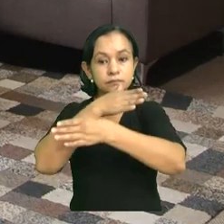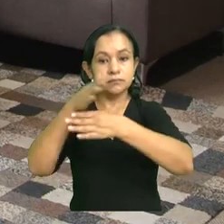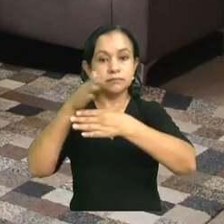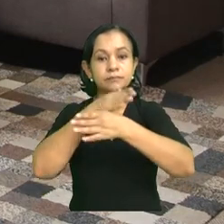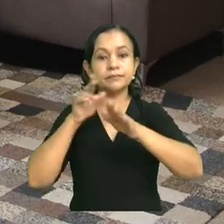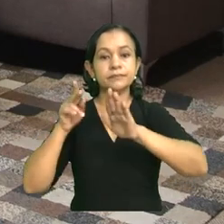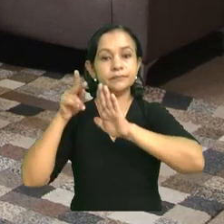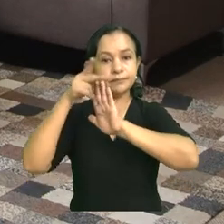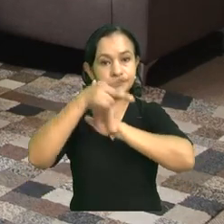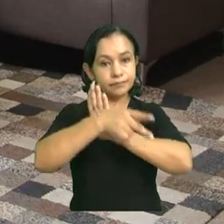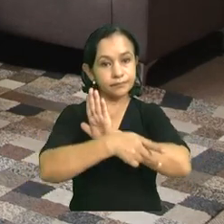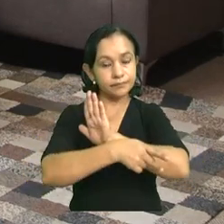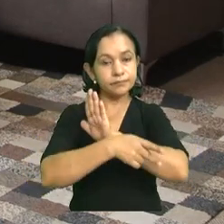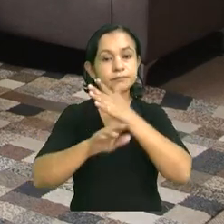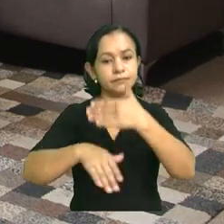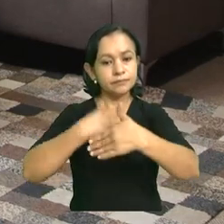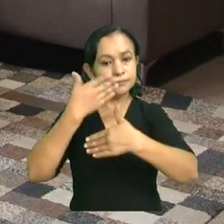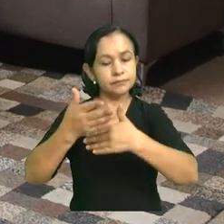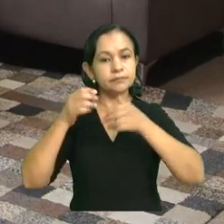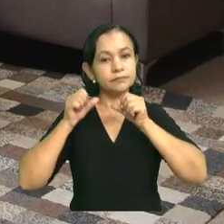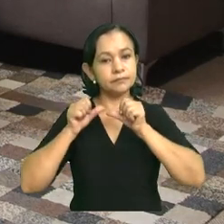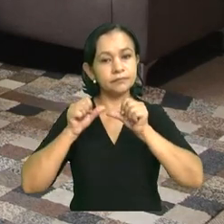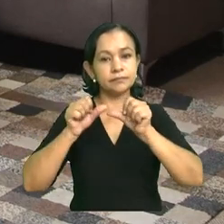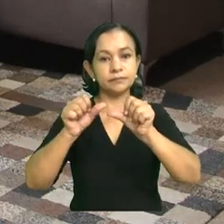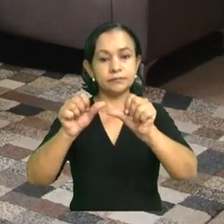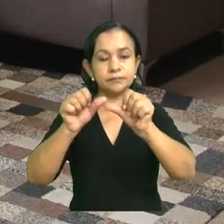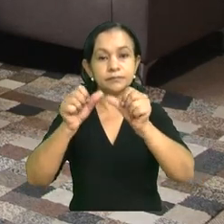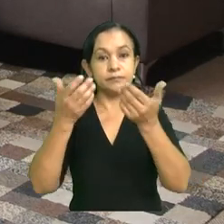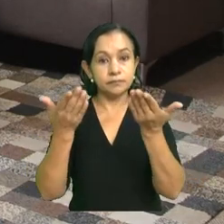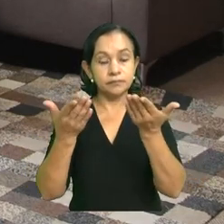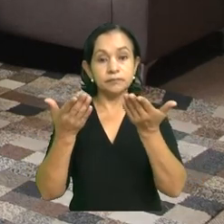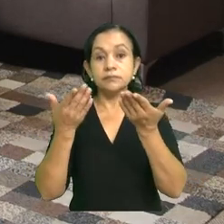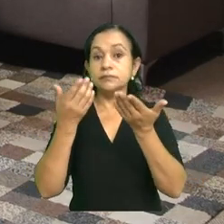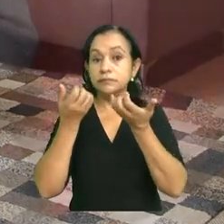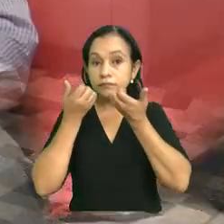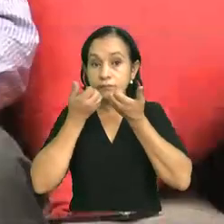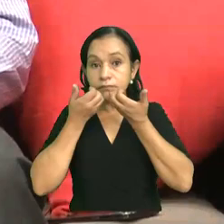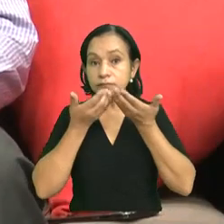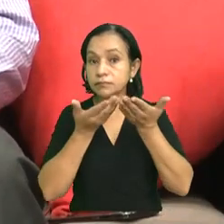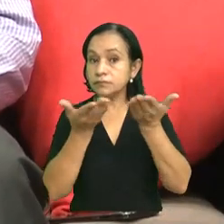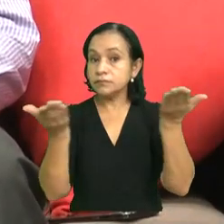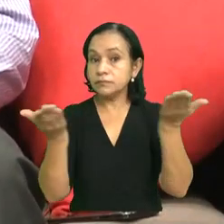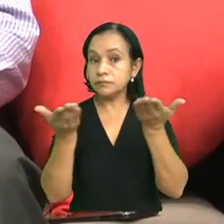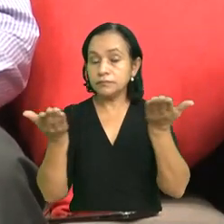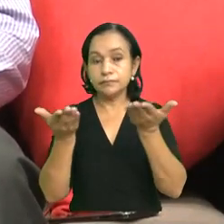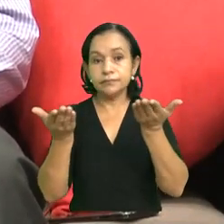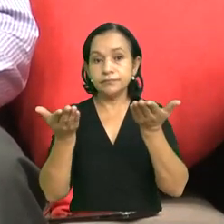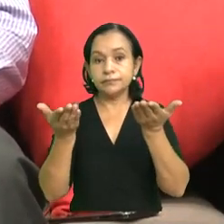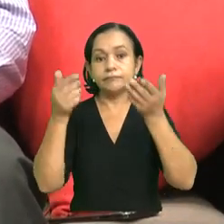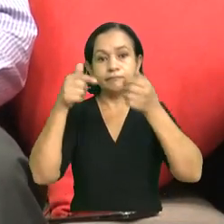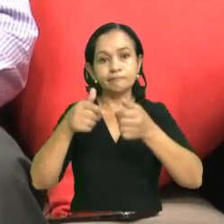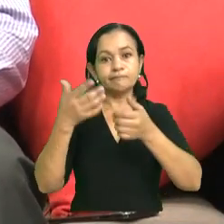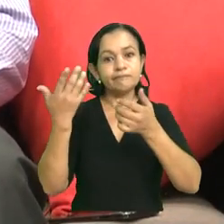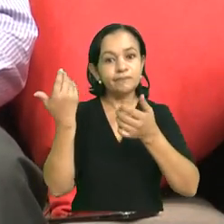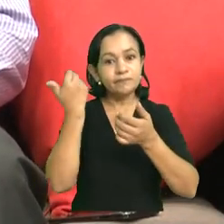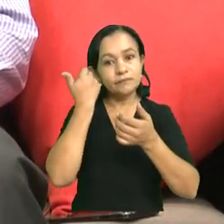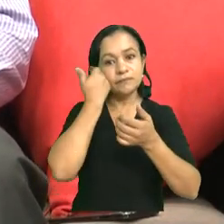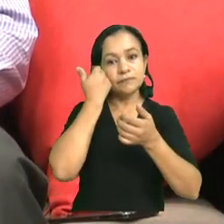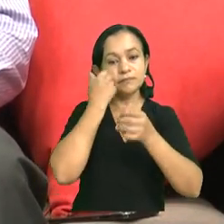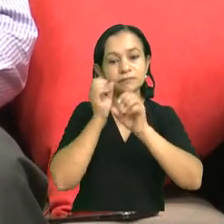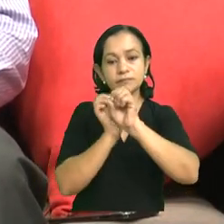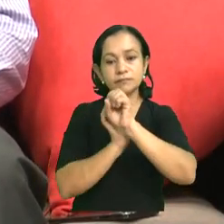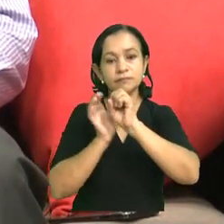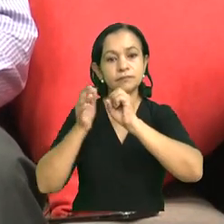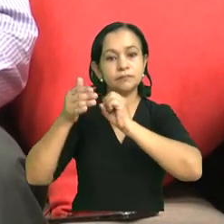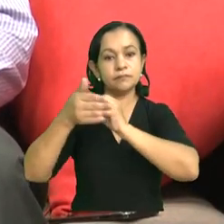países. Vemos esto y después, para que nuestra audiencia mantenga ese ritmo de información sobre esta pandemia, ¿no? Que en realidad